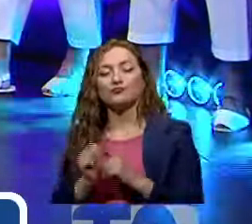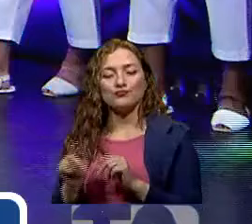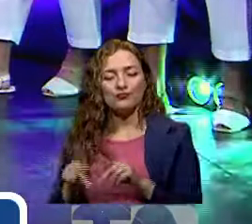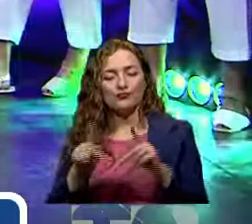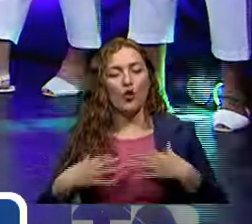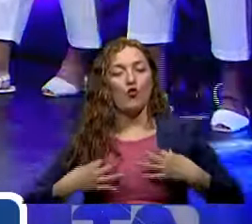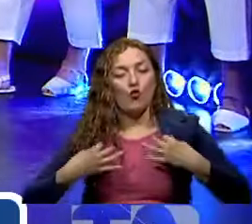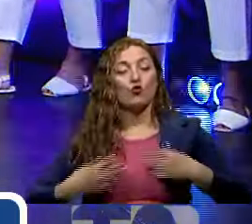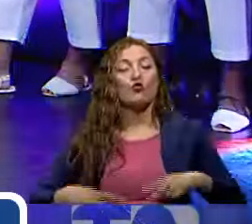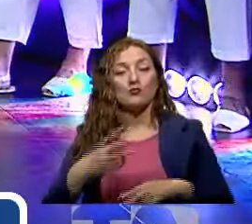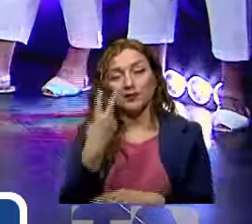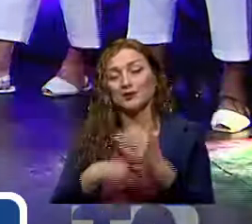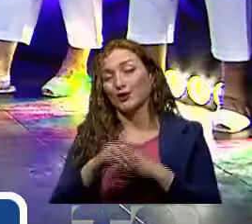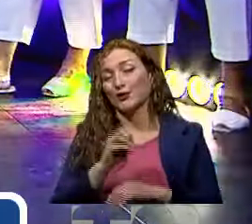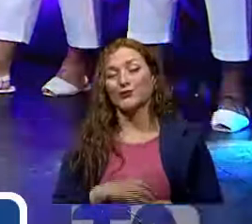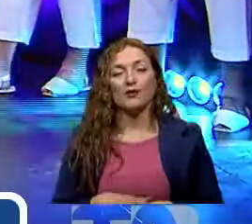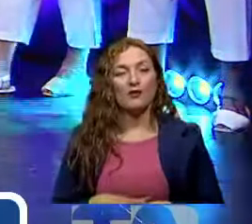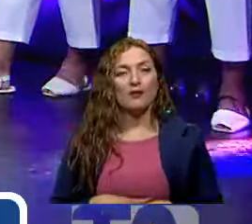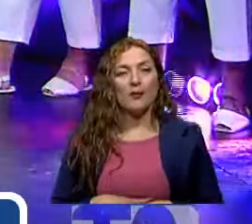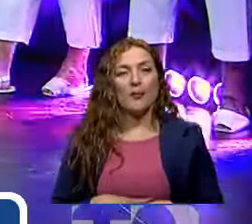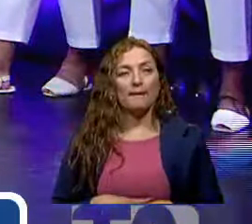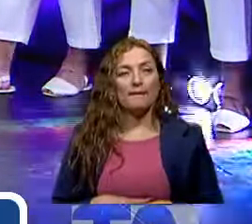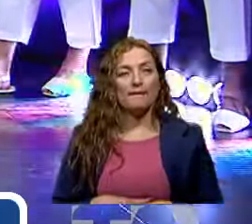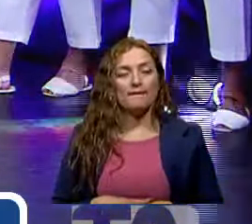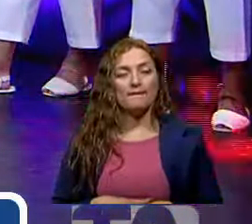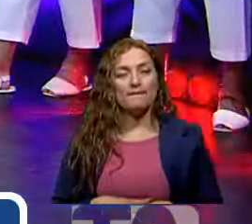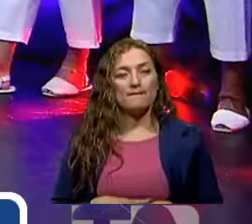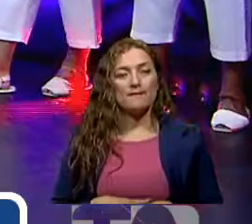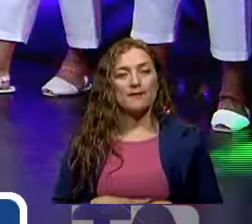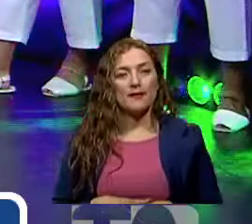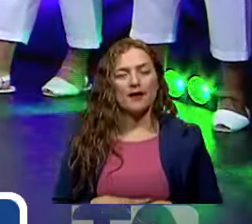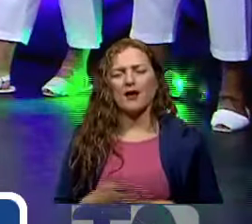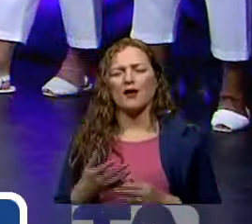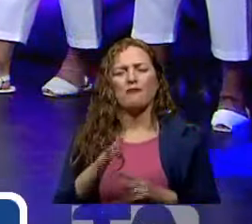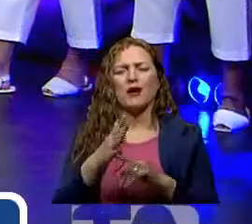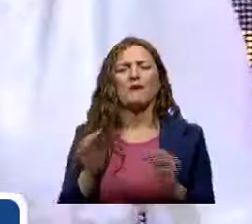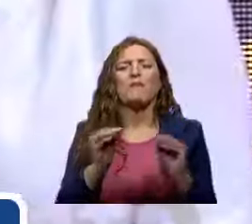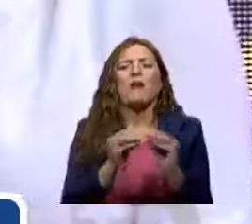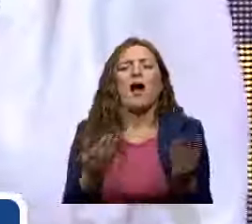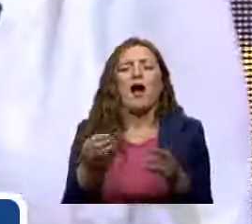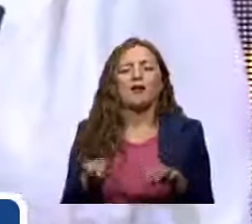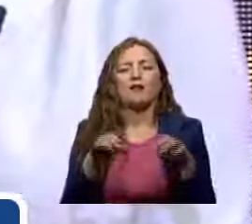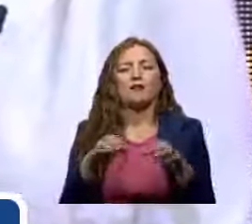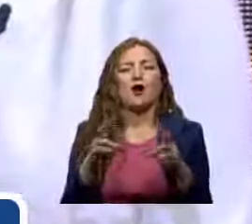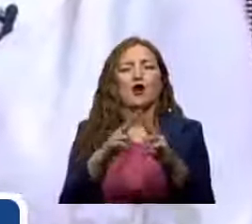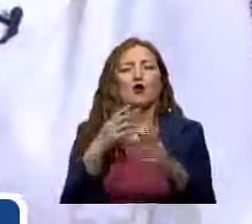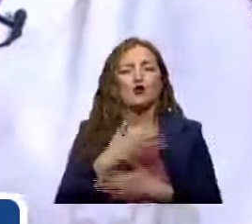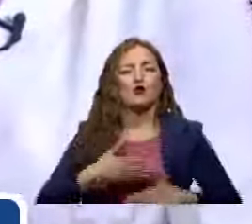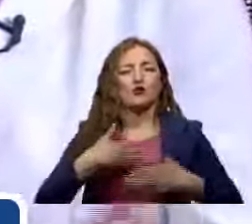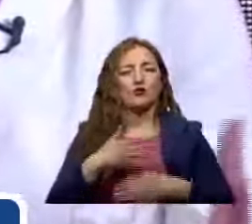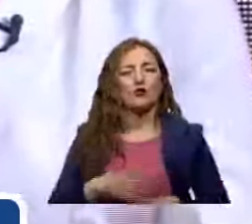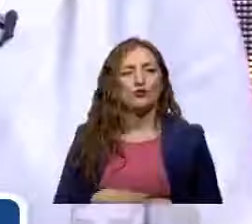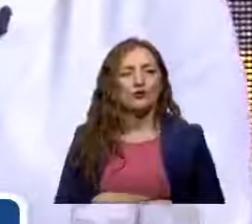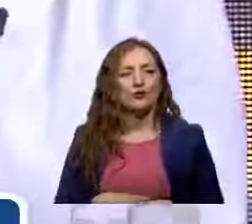preparando los uniformes para sus pequeños. Ahora, aparte de la feria, ¿qué podemos ir a hacer en la Tuntaqui? Porque hay muchas cosas para conocer y disfrutar.